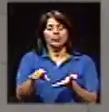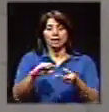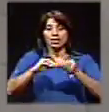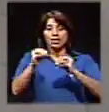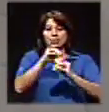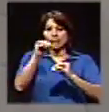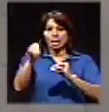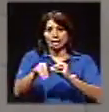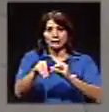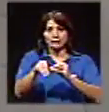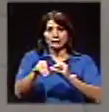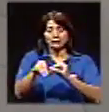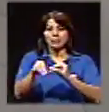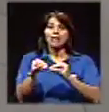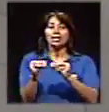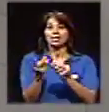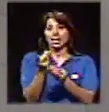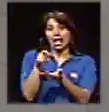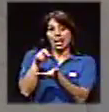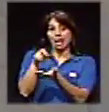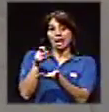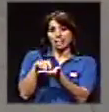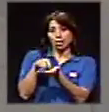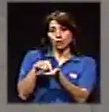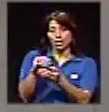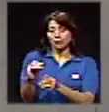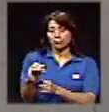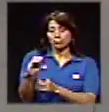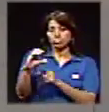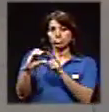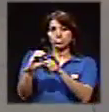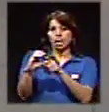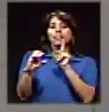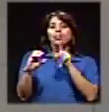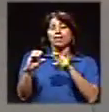intereses sobre la deuda, que reitero, es ya como de